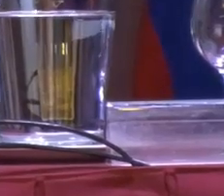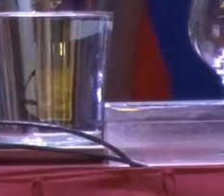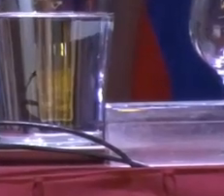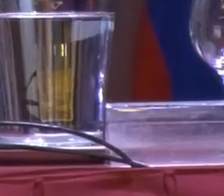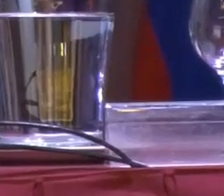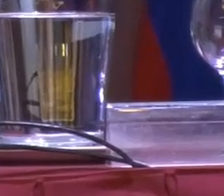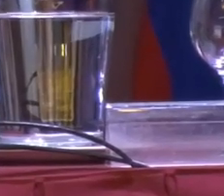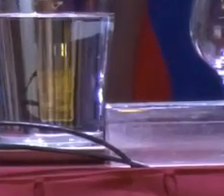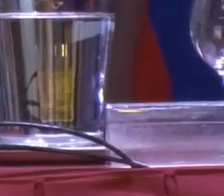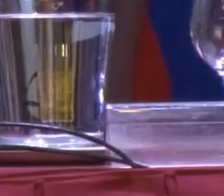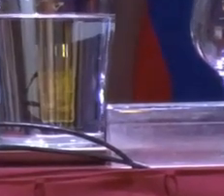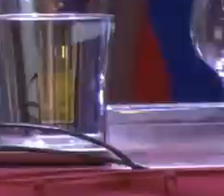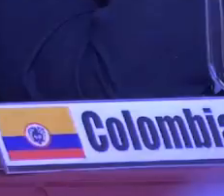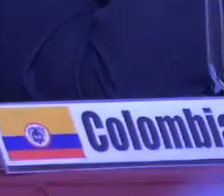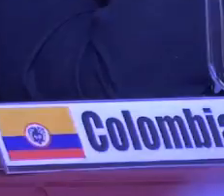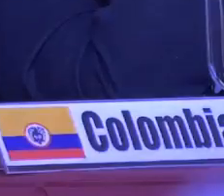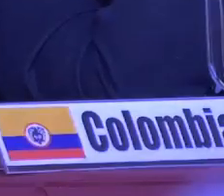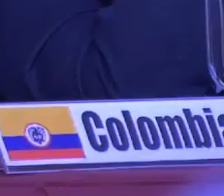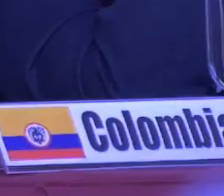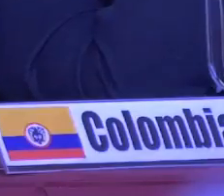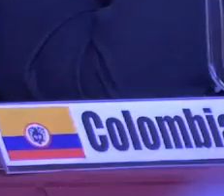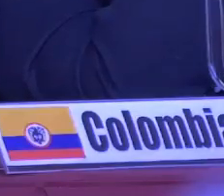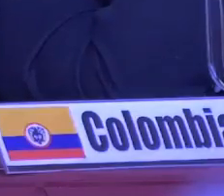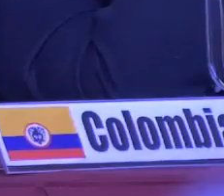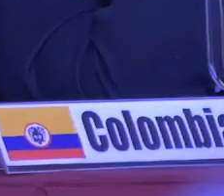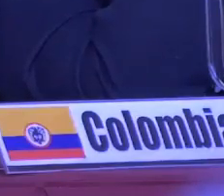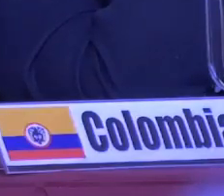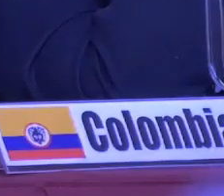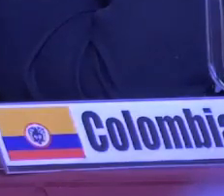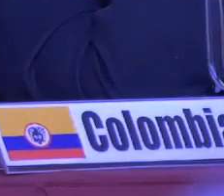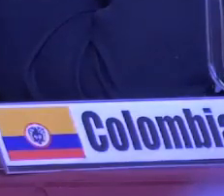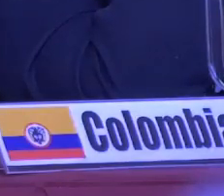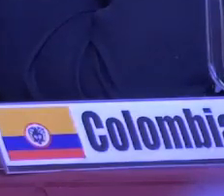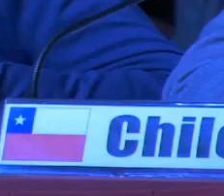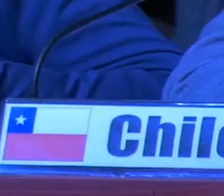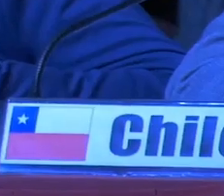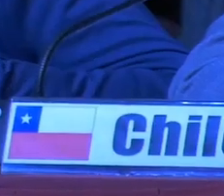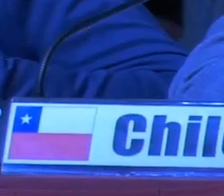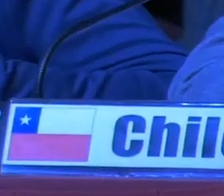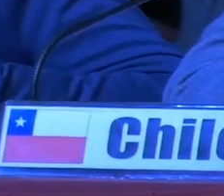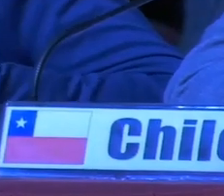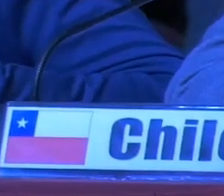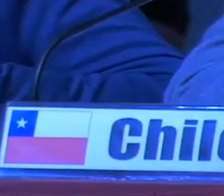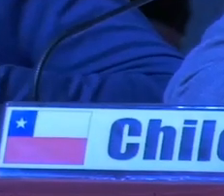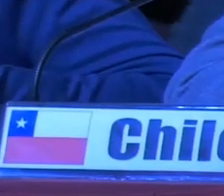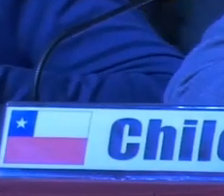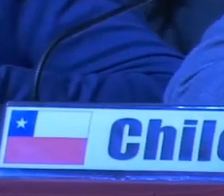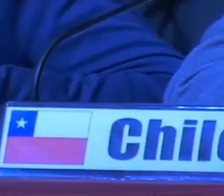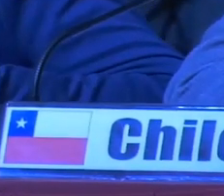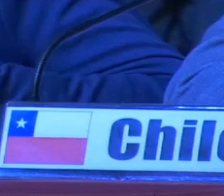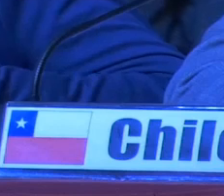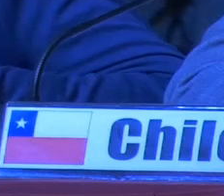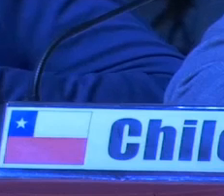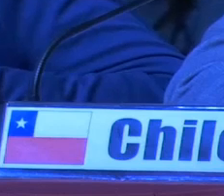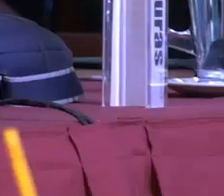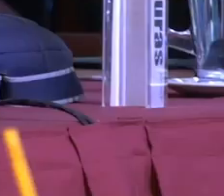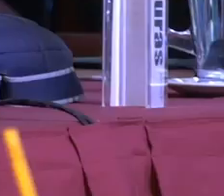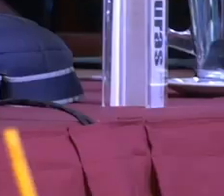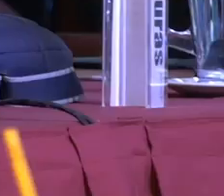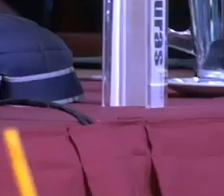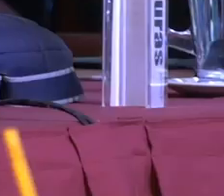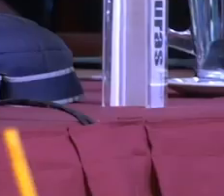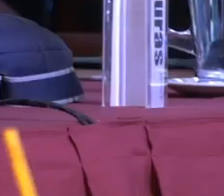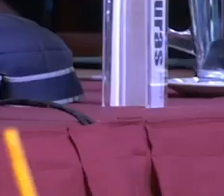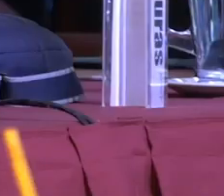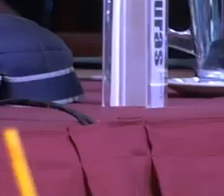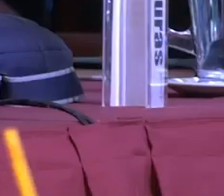alto nivel aprobaron los acuerdos de Cochabamba y adoptaron la hoja de ruta regional para la implementación del ODS 4